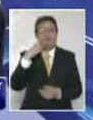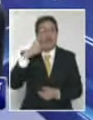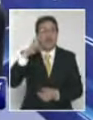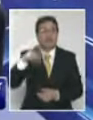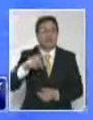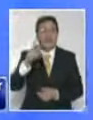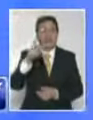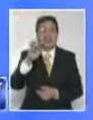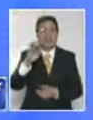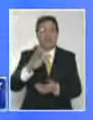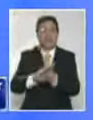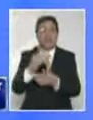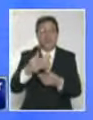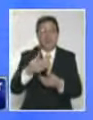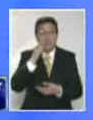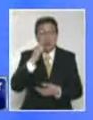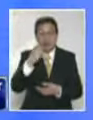publicado, por ejemplo, en el Mercurio?